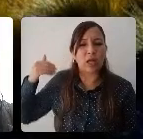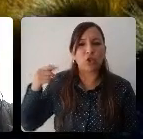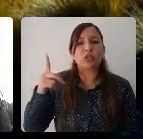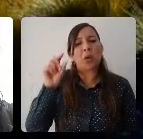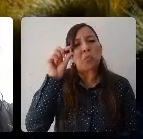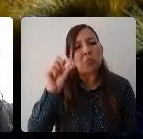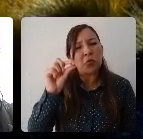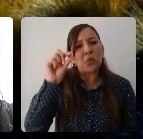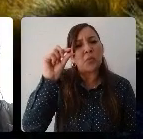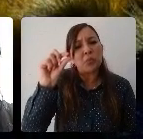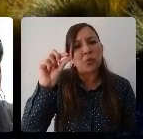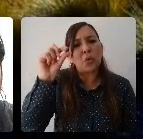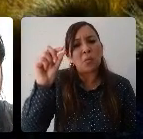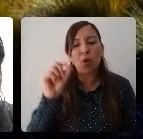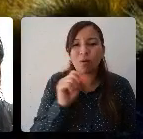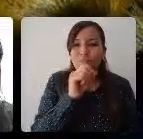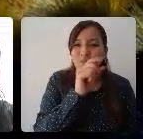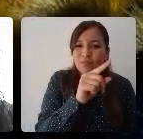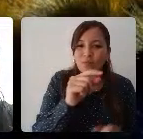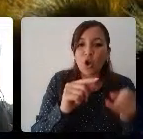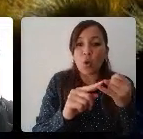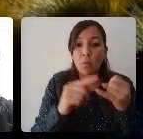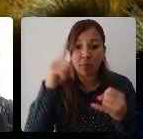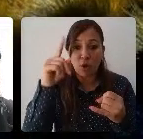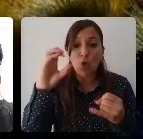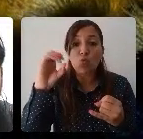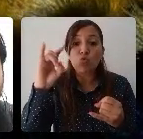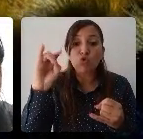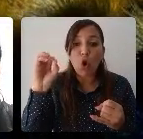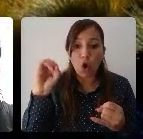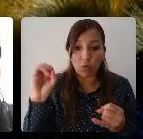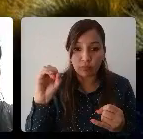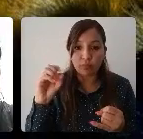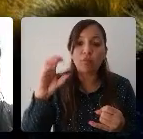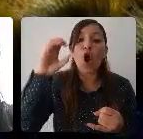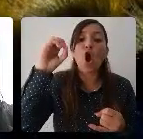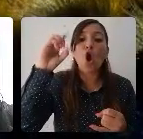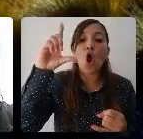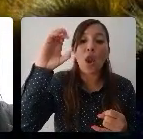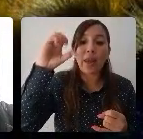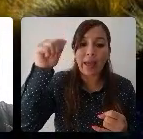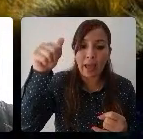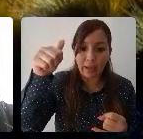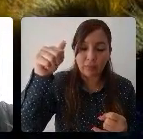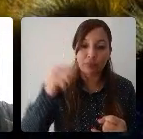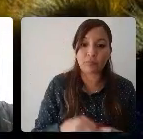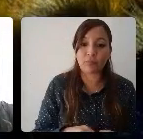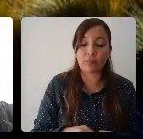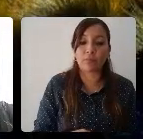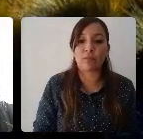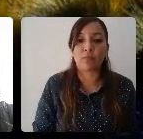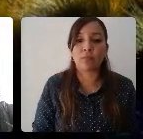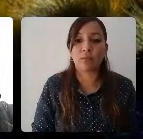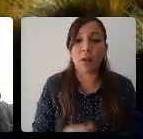fueron apareciendo en otros destinos como Cusco, el Valle Sagrado, como el Valle del Colca, y también en el norte, pues vieron en el turismo